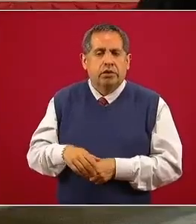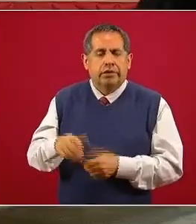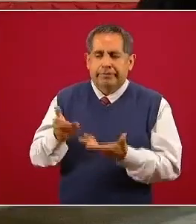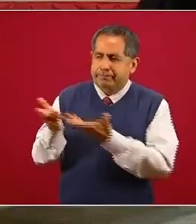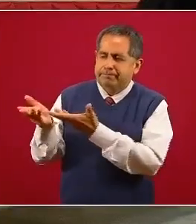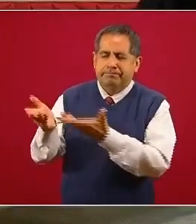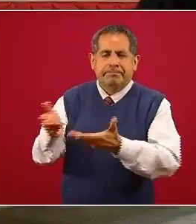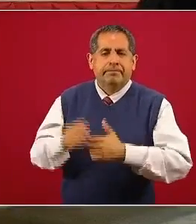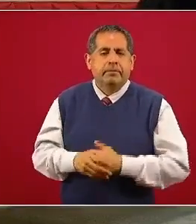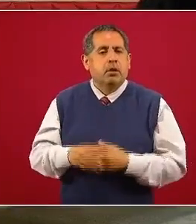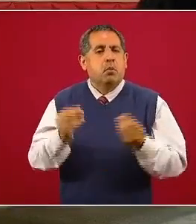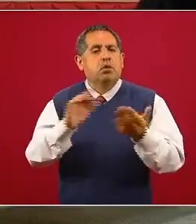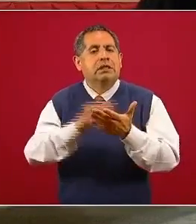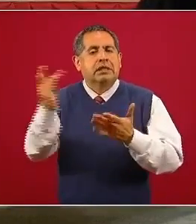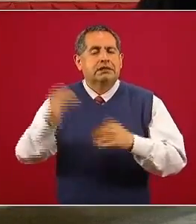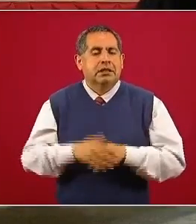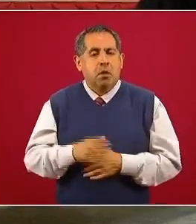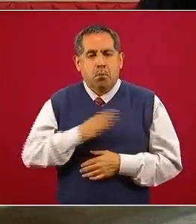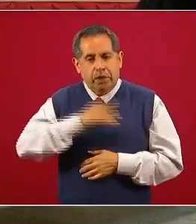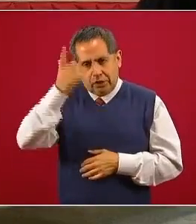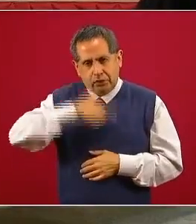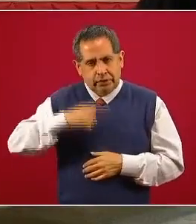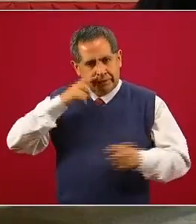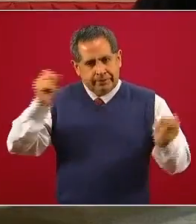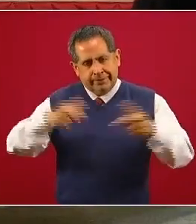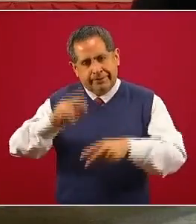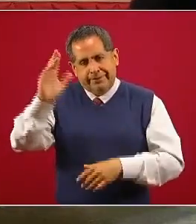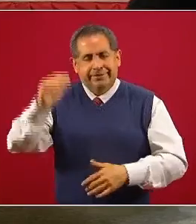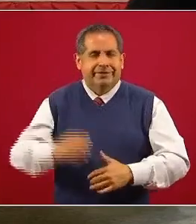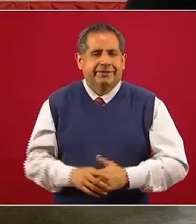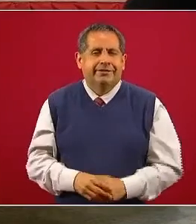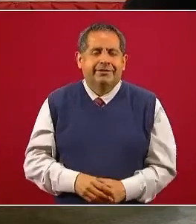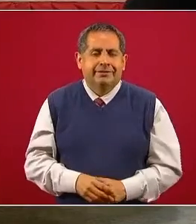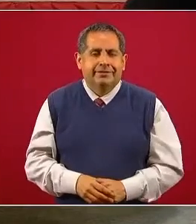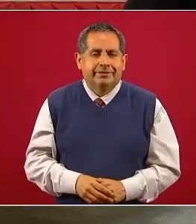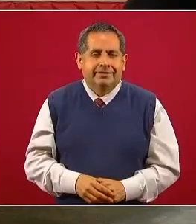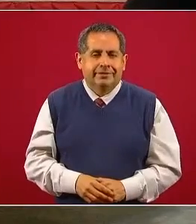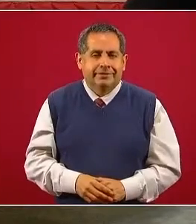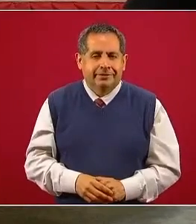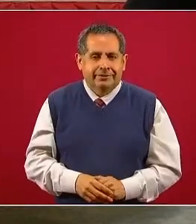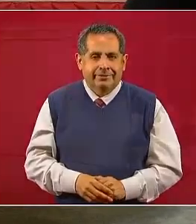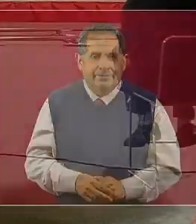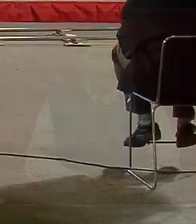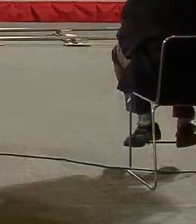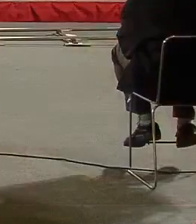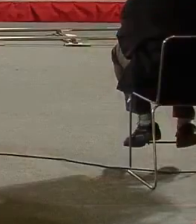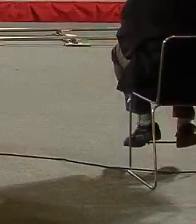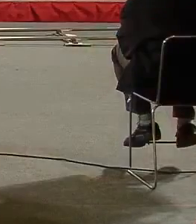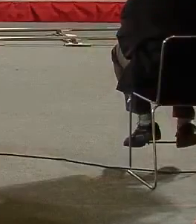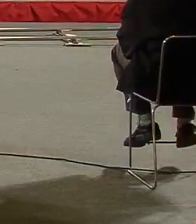Eduardo Lisiaga. Muchas gracias. Buenas noches. Nos vemos mañana. Mañana.